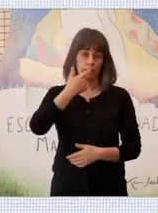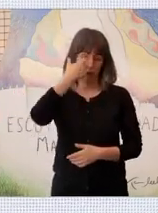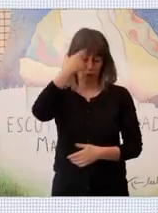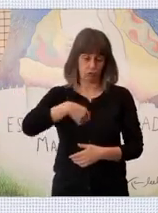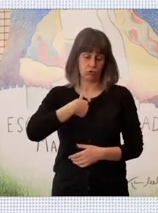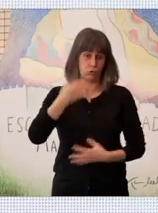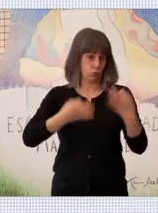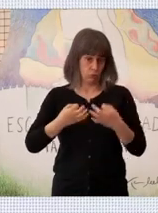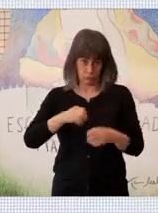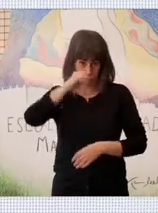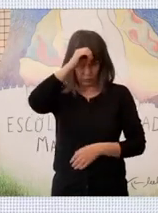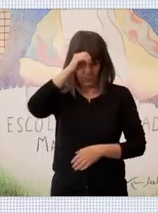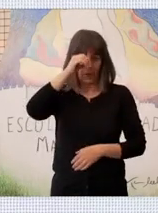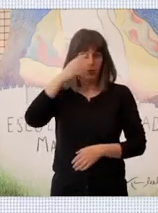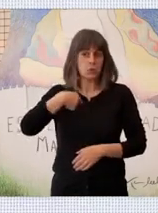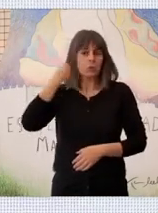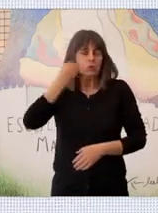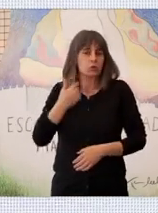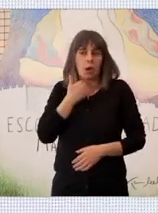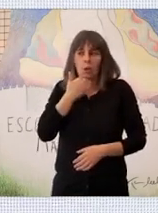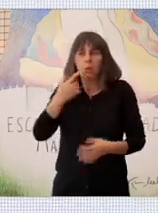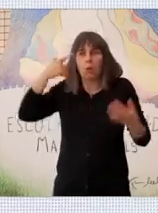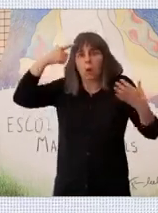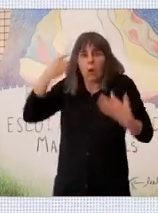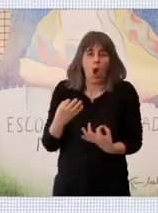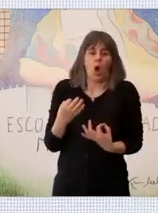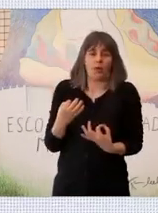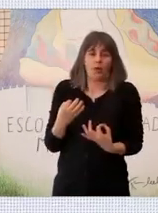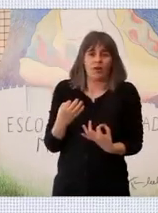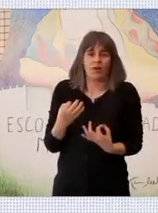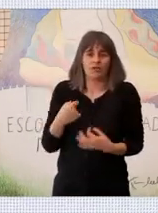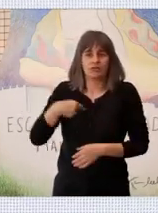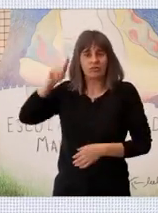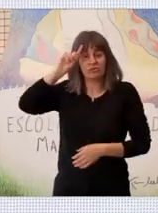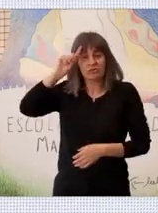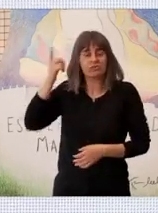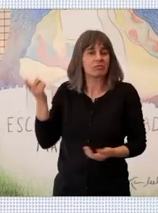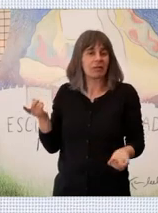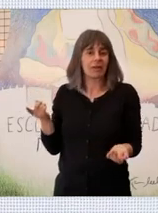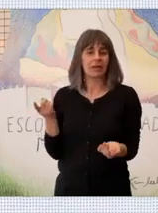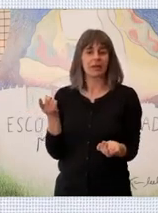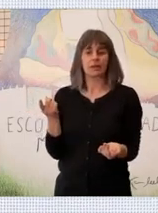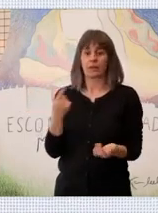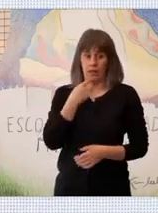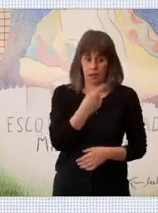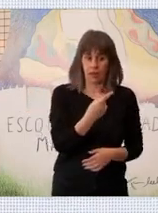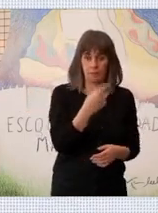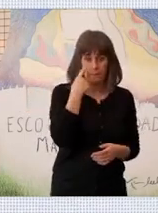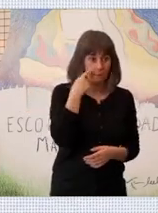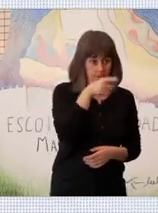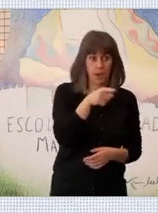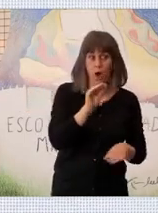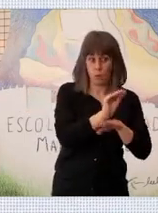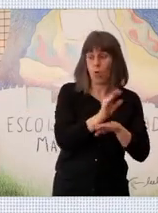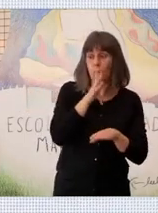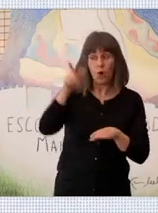sentido común. Lo que nos parece increíble es que esto a lo mejor no se estuviera haciendo. Es decir, decirle a alguien, mira, que no es la primera